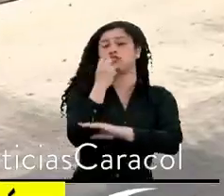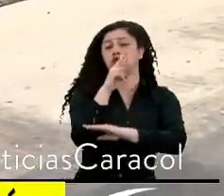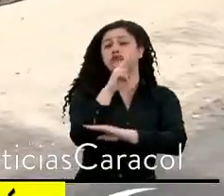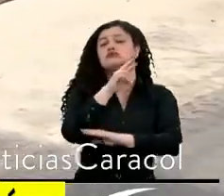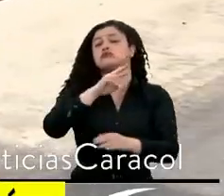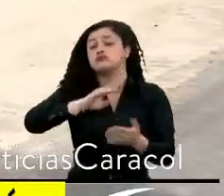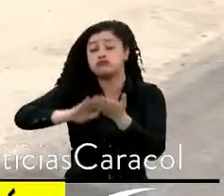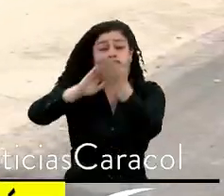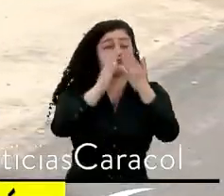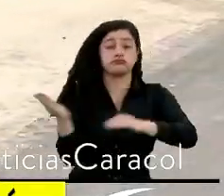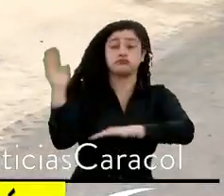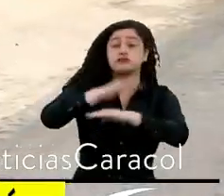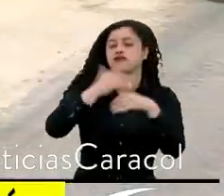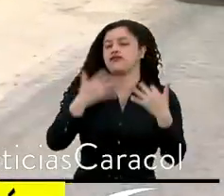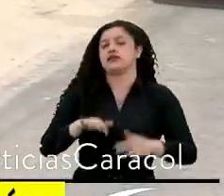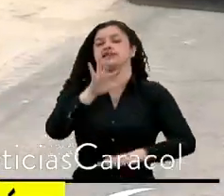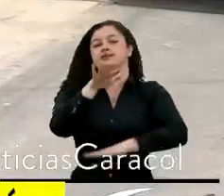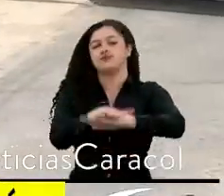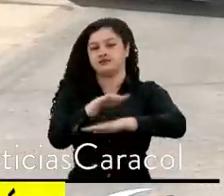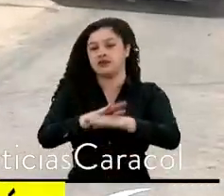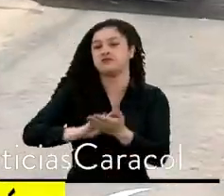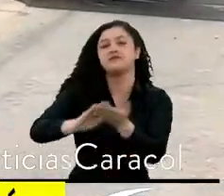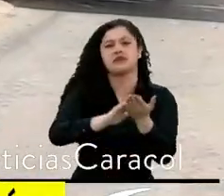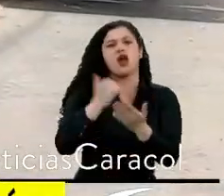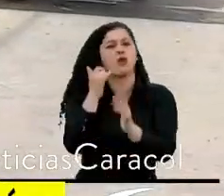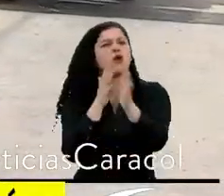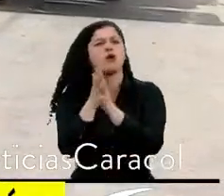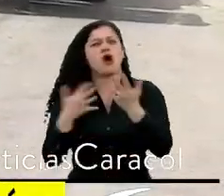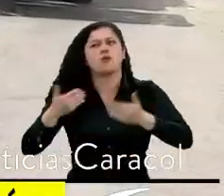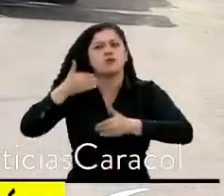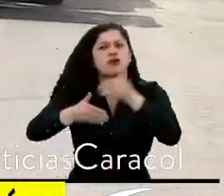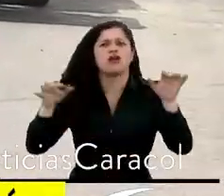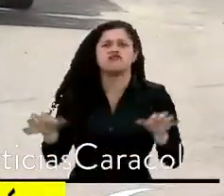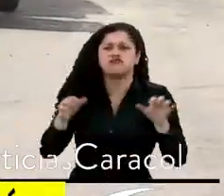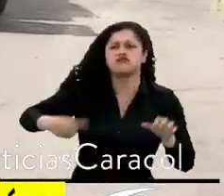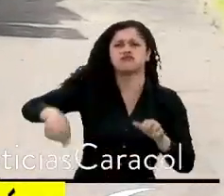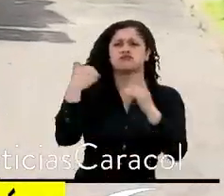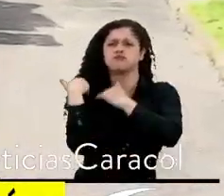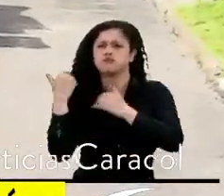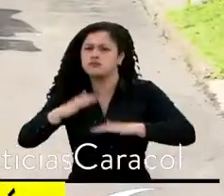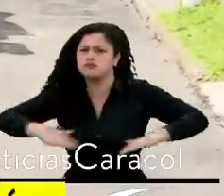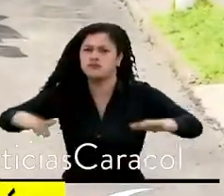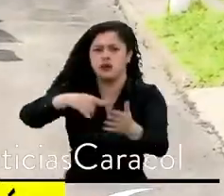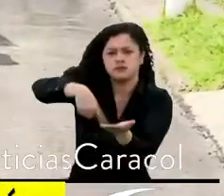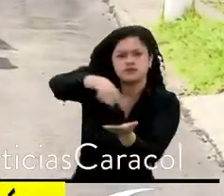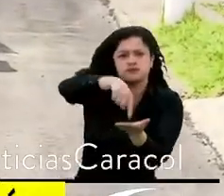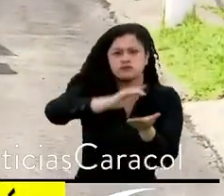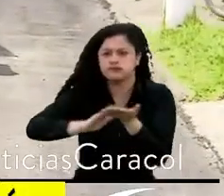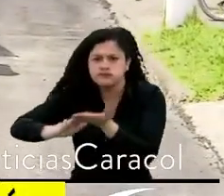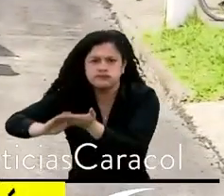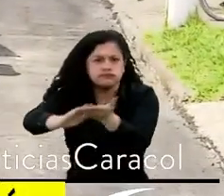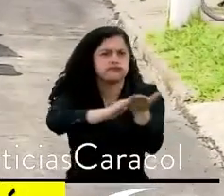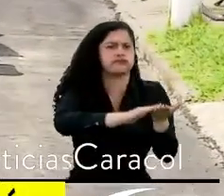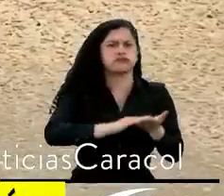más detalles de cómo avanza esta gran apuesta del distrito para tapar los huecos de la ciudad.